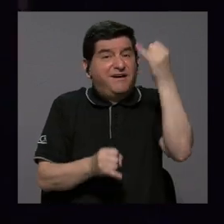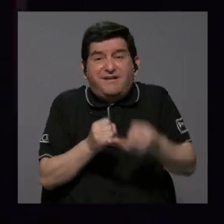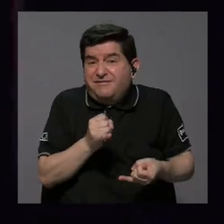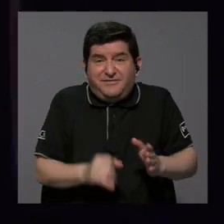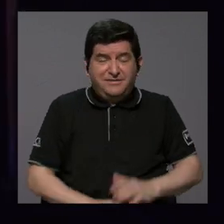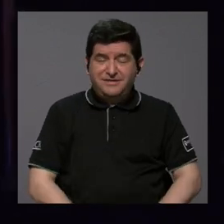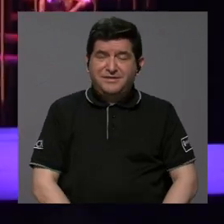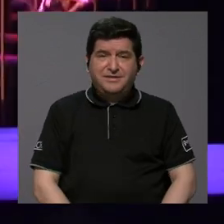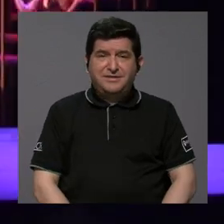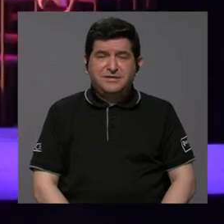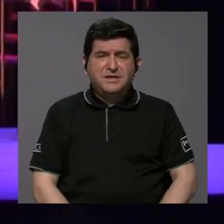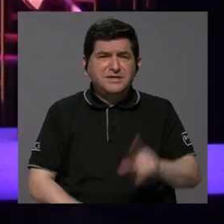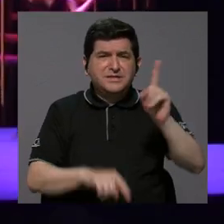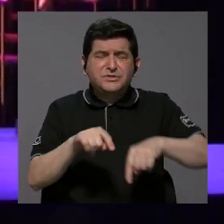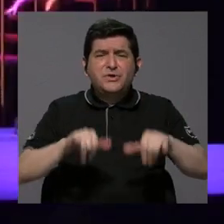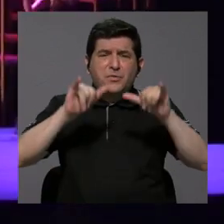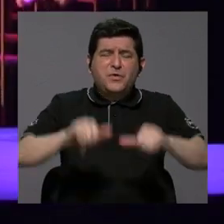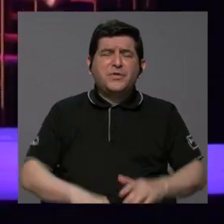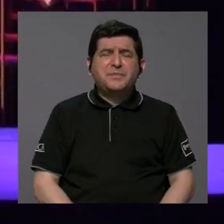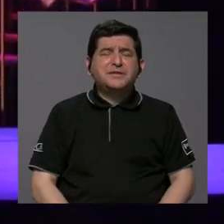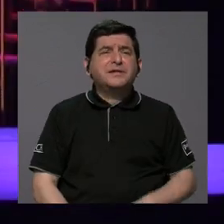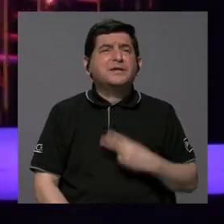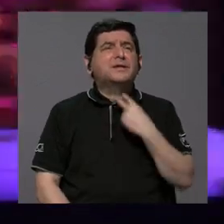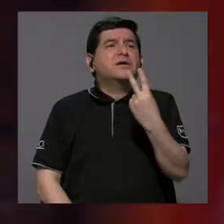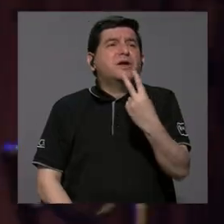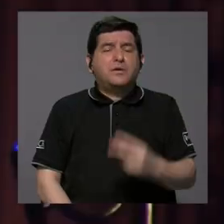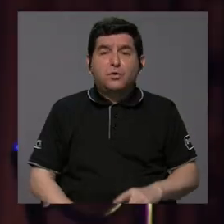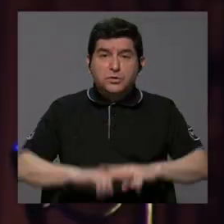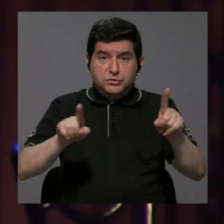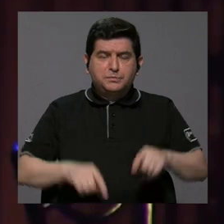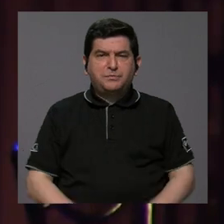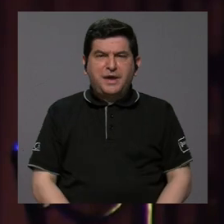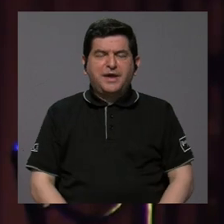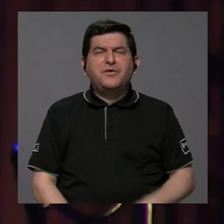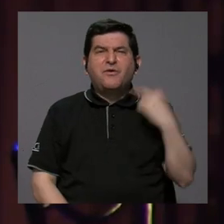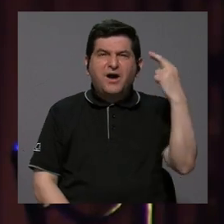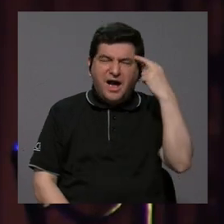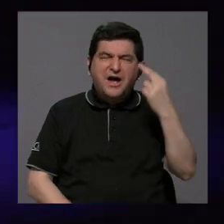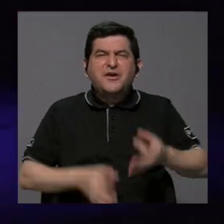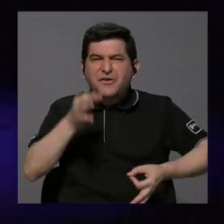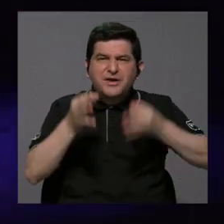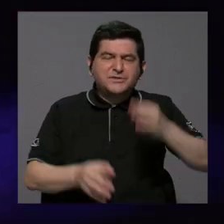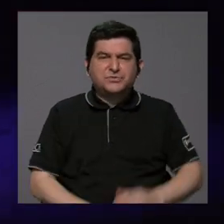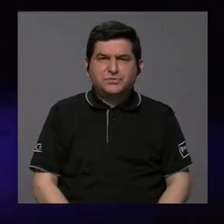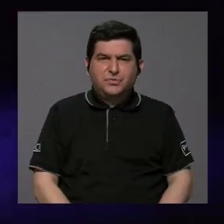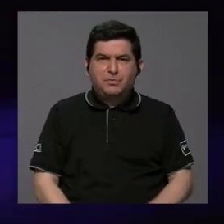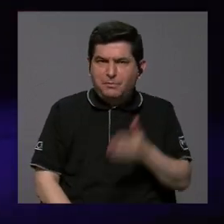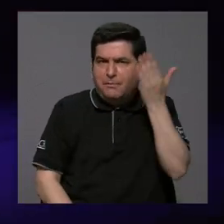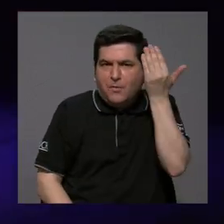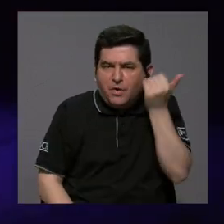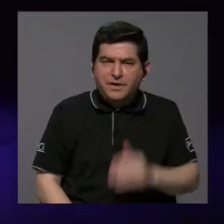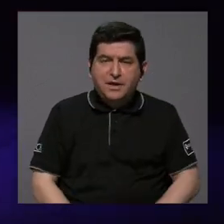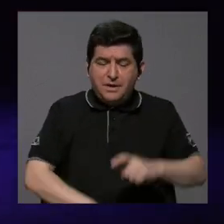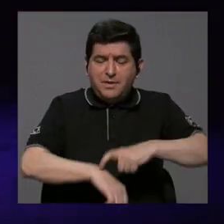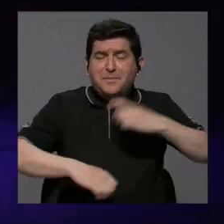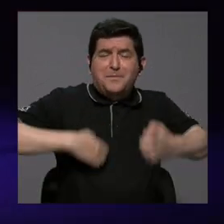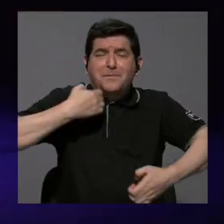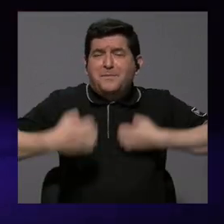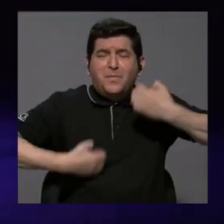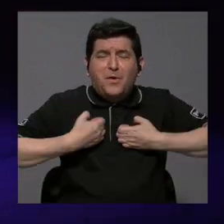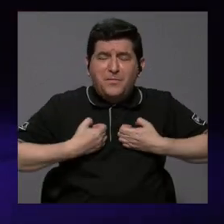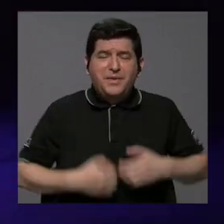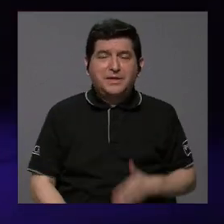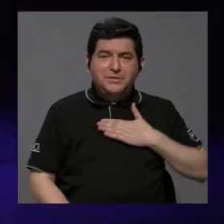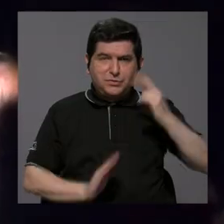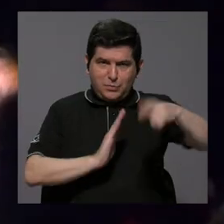de cuentas si no logra sostener la nota o se me quebró un poco la voz pero estaba justificado porque por el momento emocional en